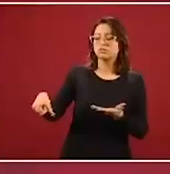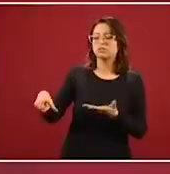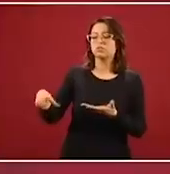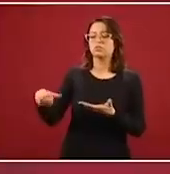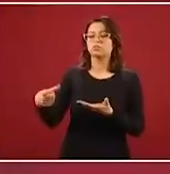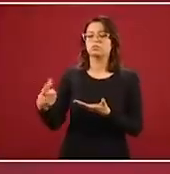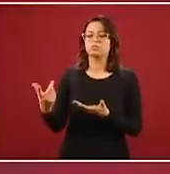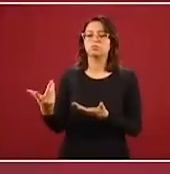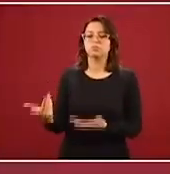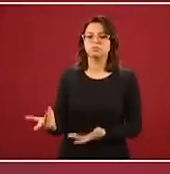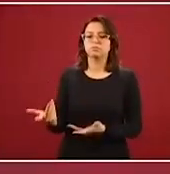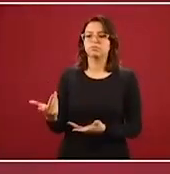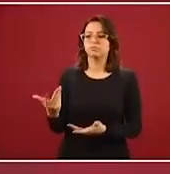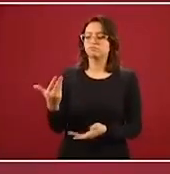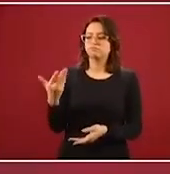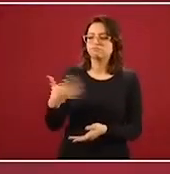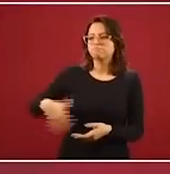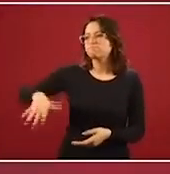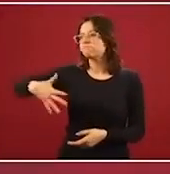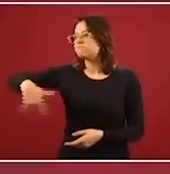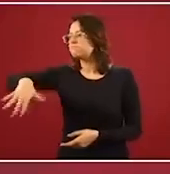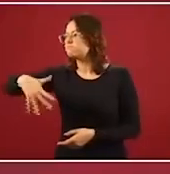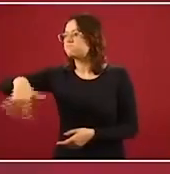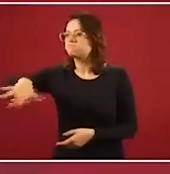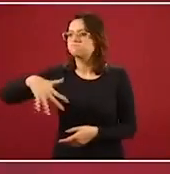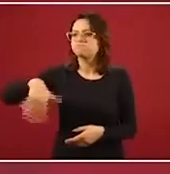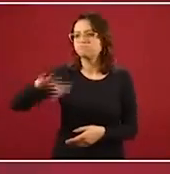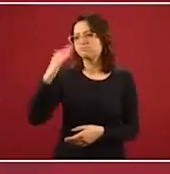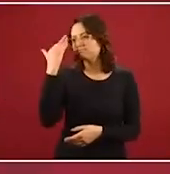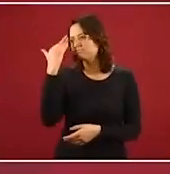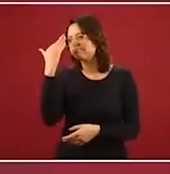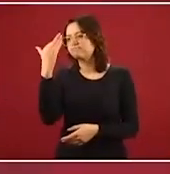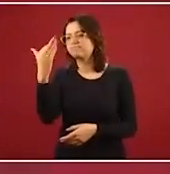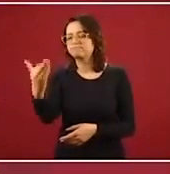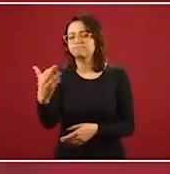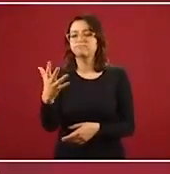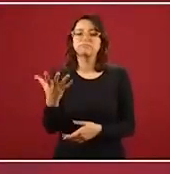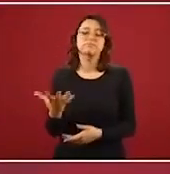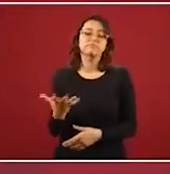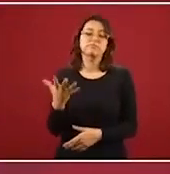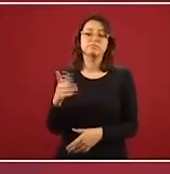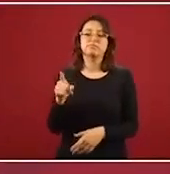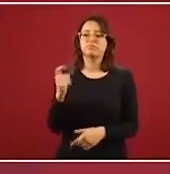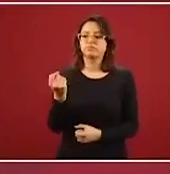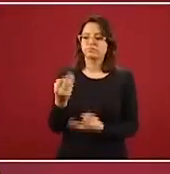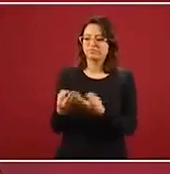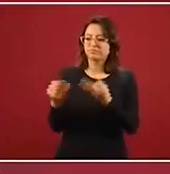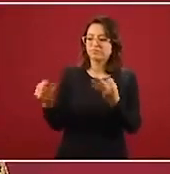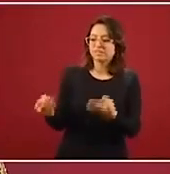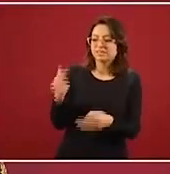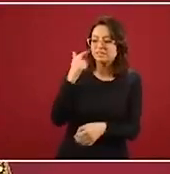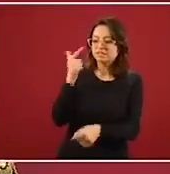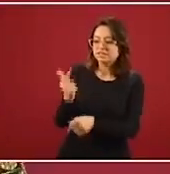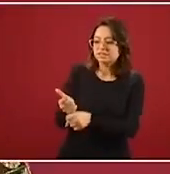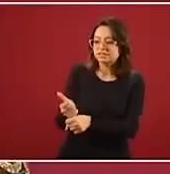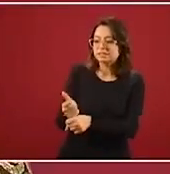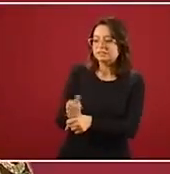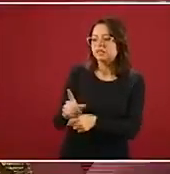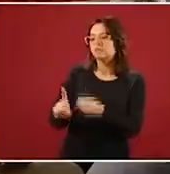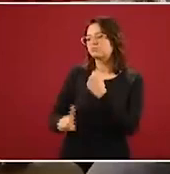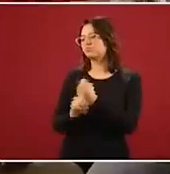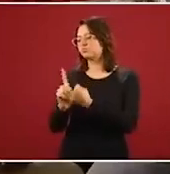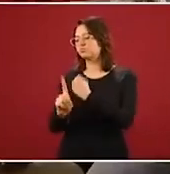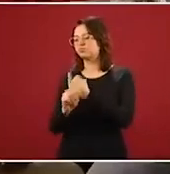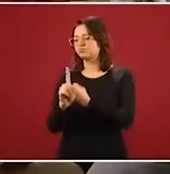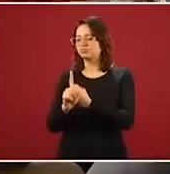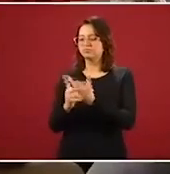que necesitábamos. Había terrenos que tenían alguna problemática que nos llevó tiempo